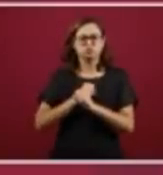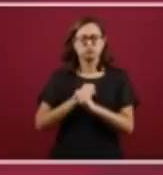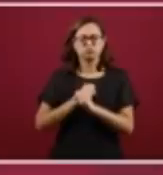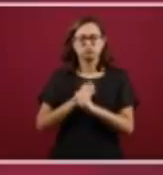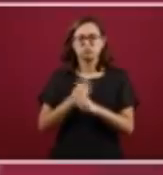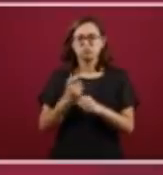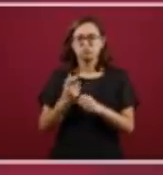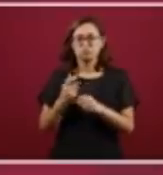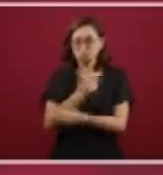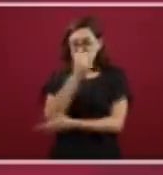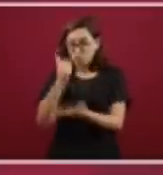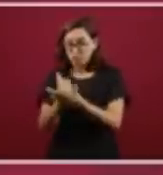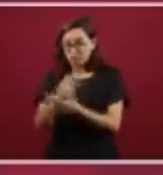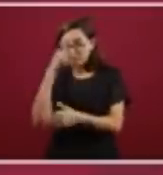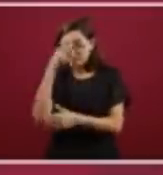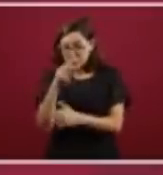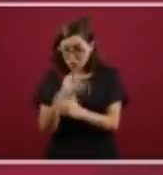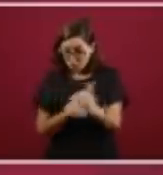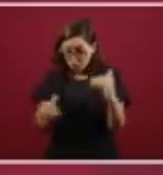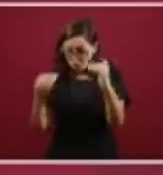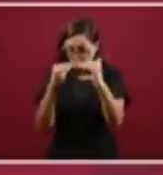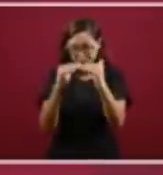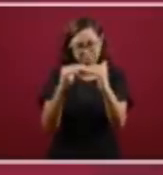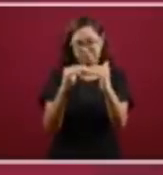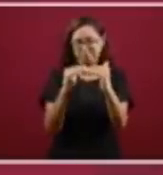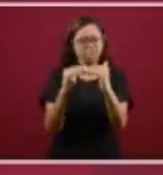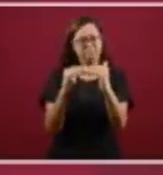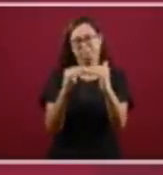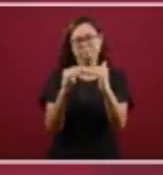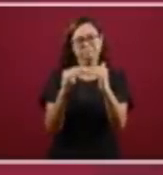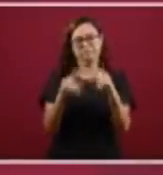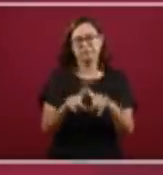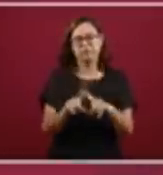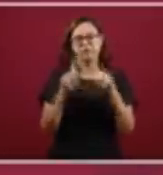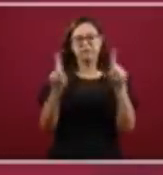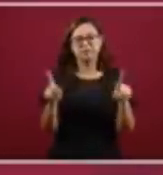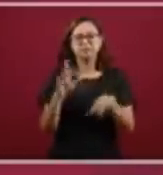no igual que en la Ciudad de México, porque